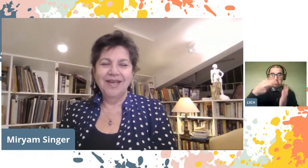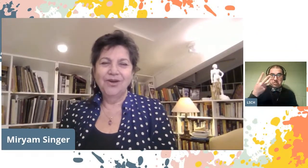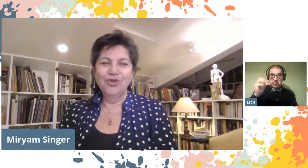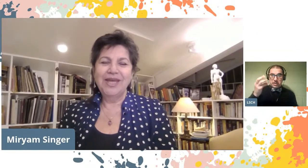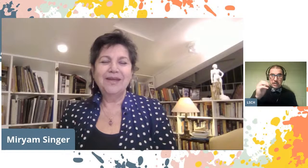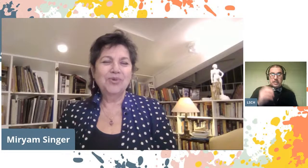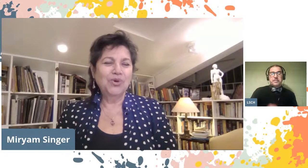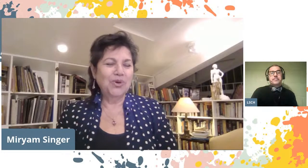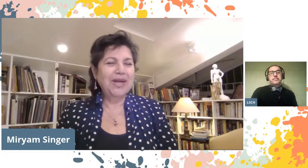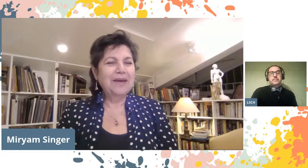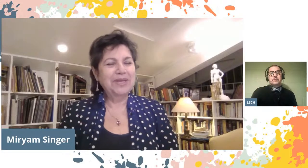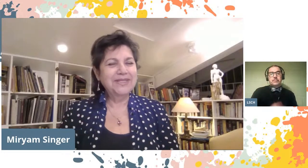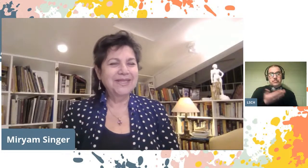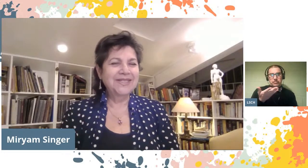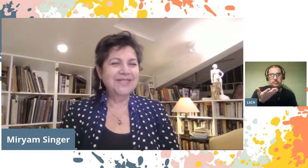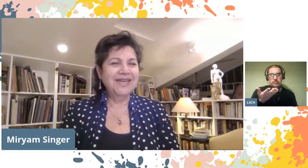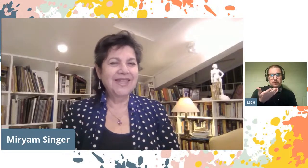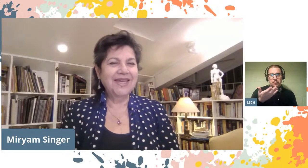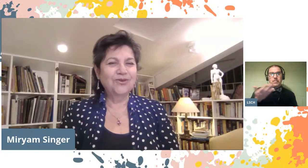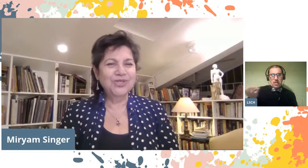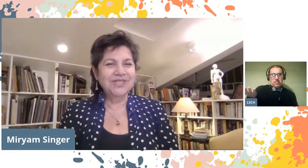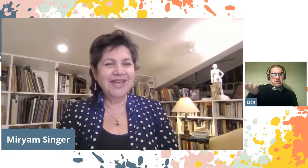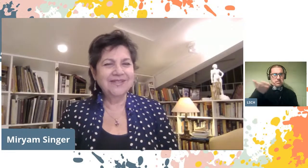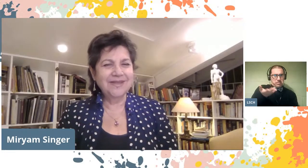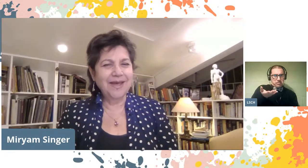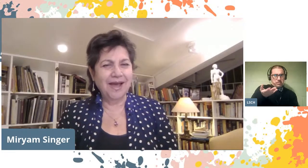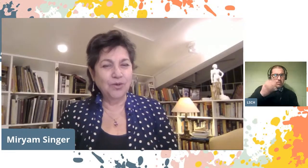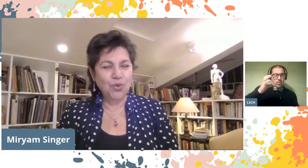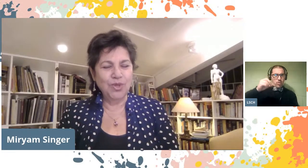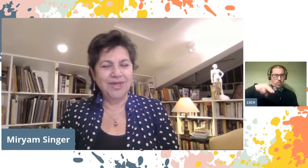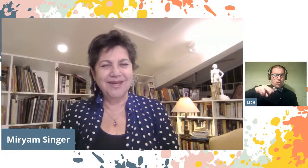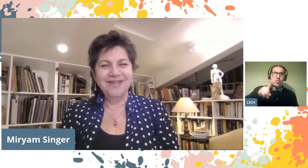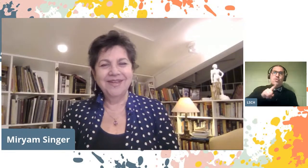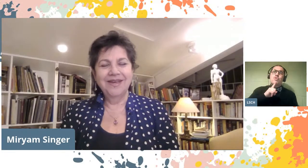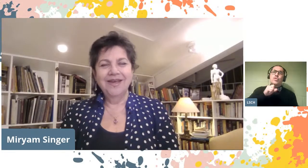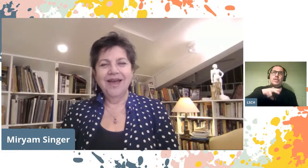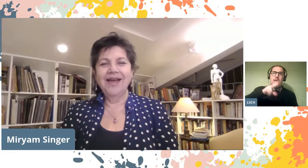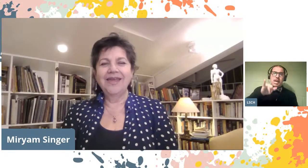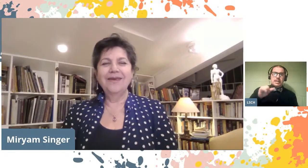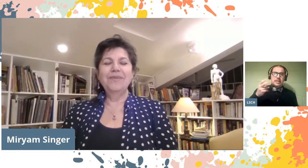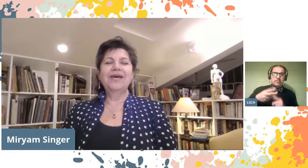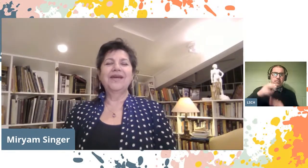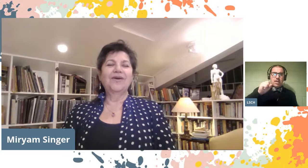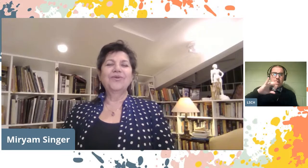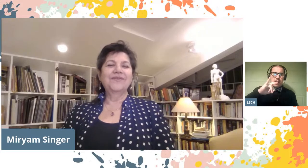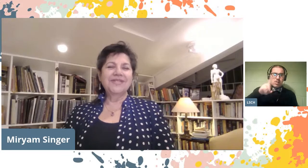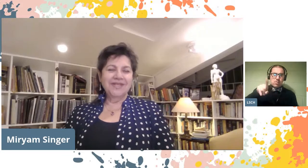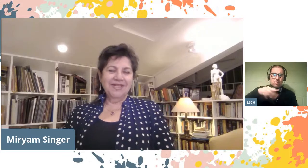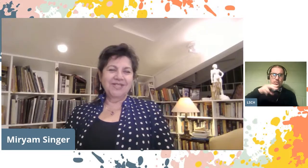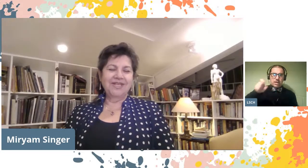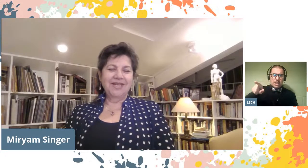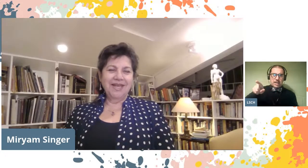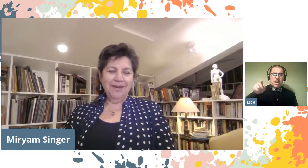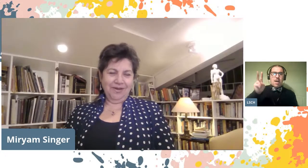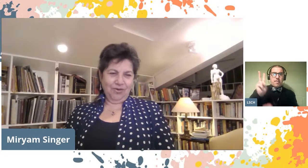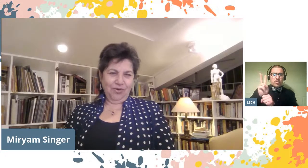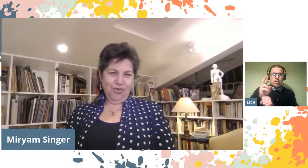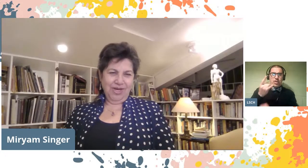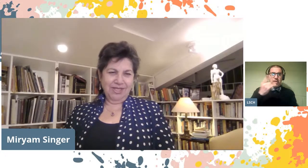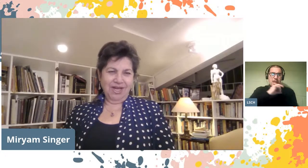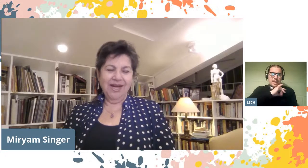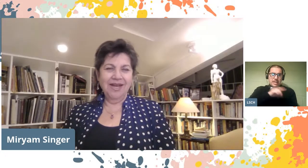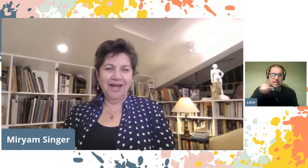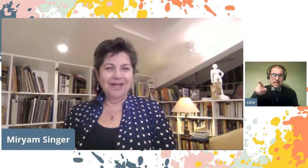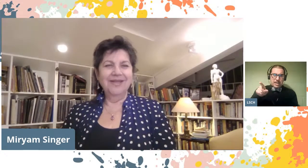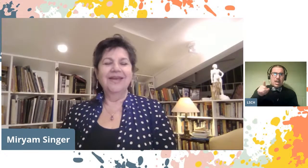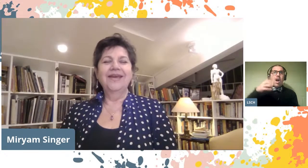18:30 contaremos con la presencia de Constanza Acuña, académica de la Universidad de Chile, con